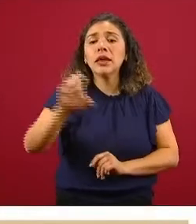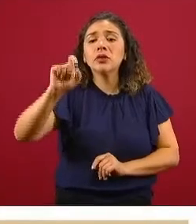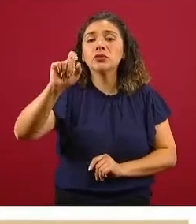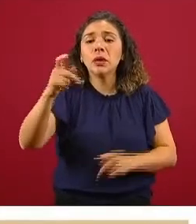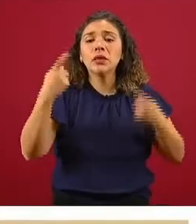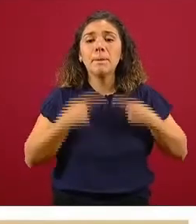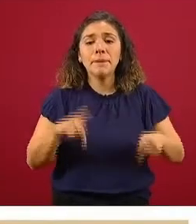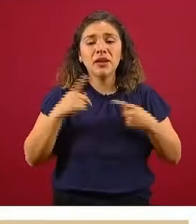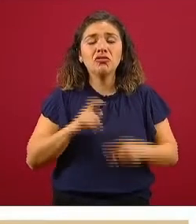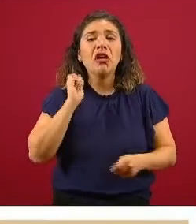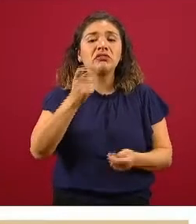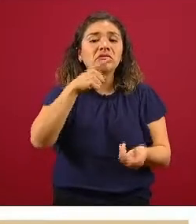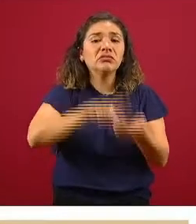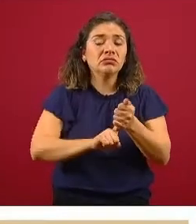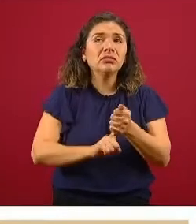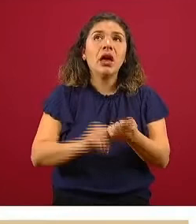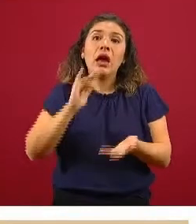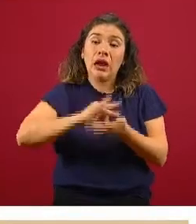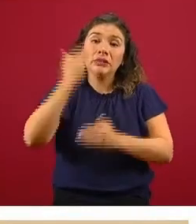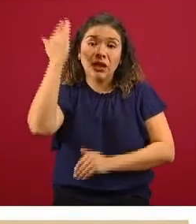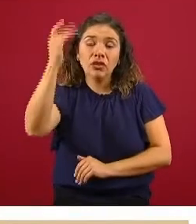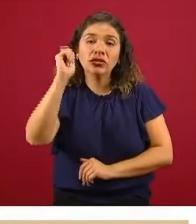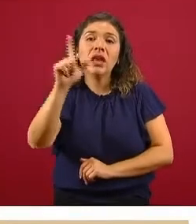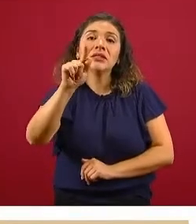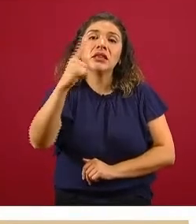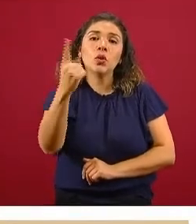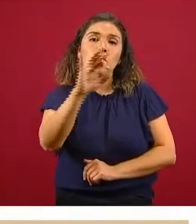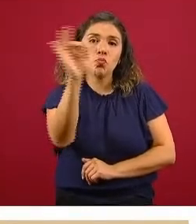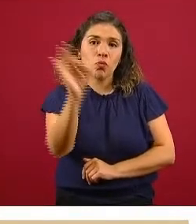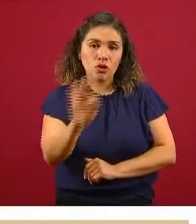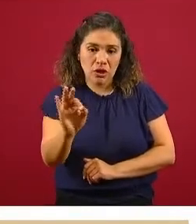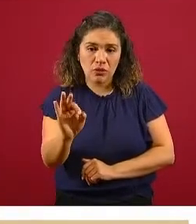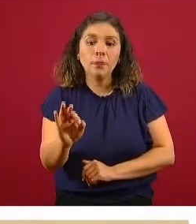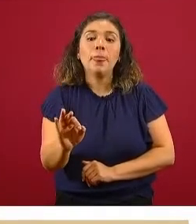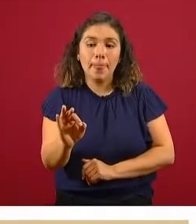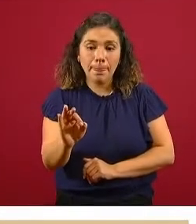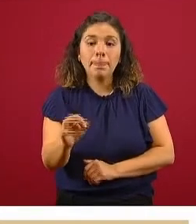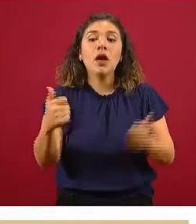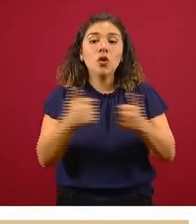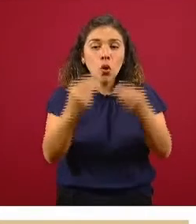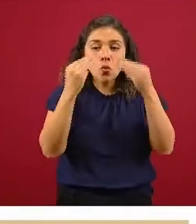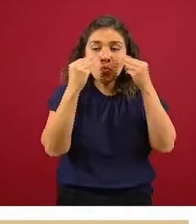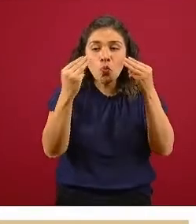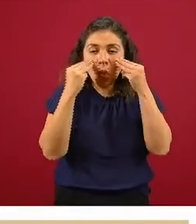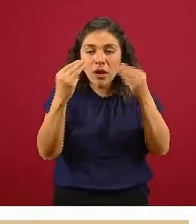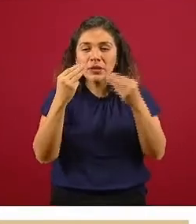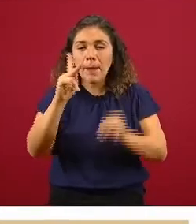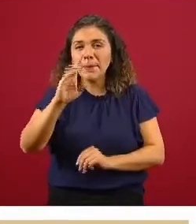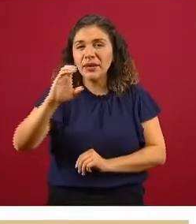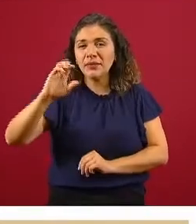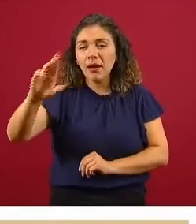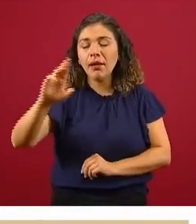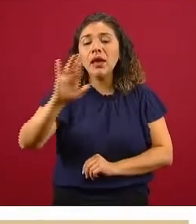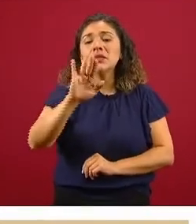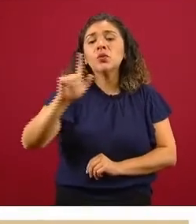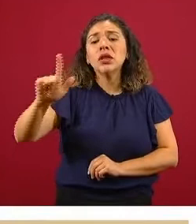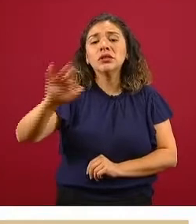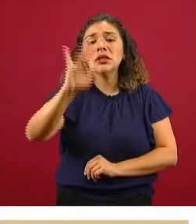4,520, que corresponde, a Dios gracias, al 71%. Y se ha tomado una muestra de PCR